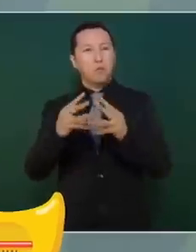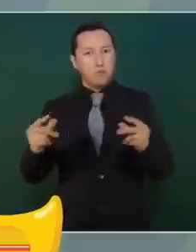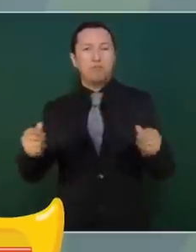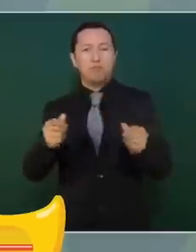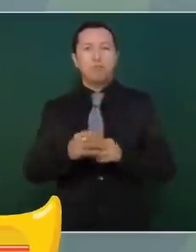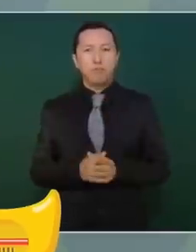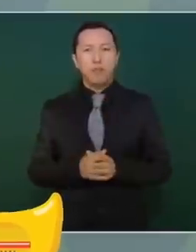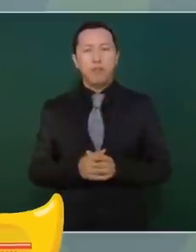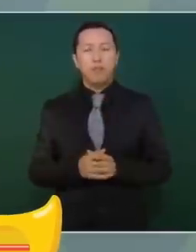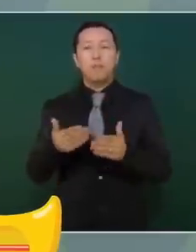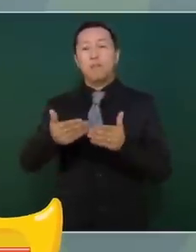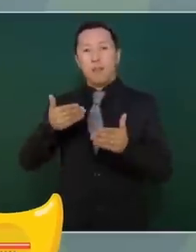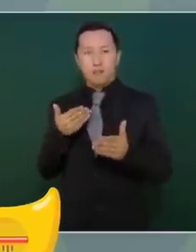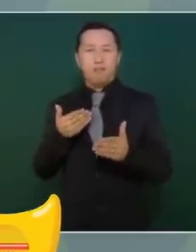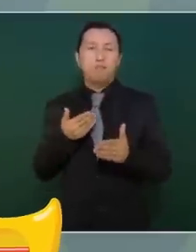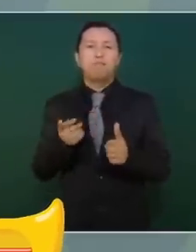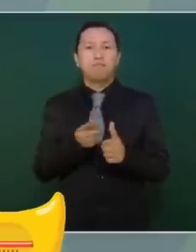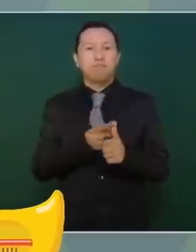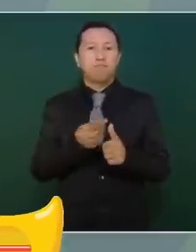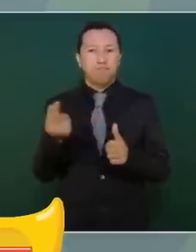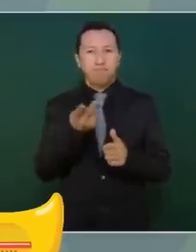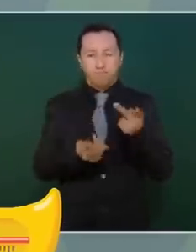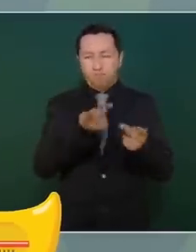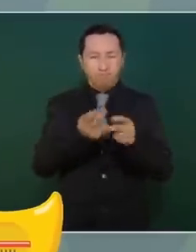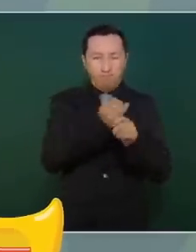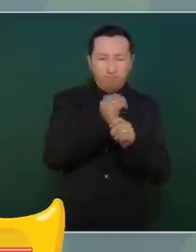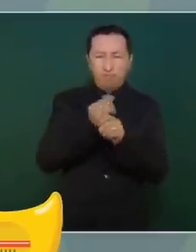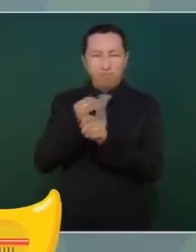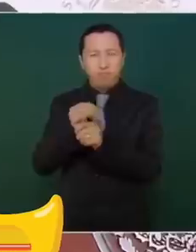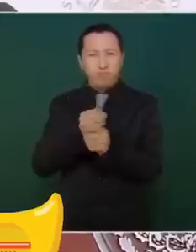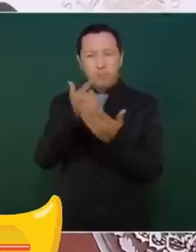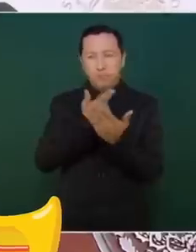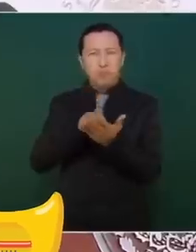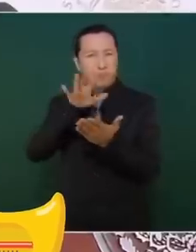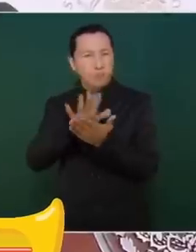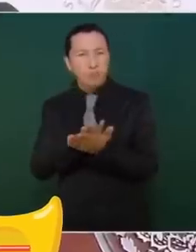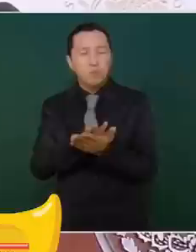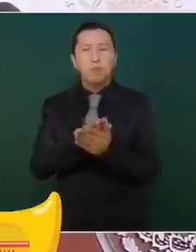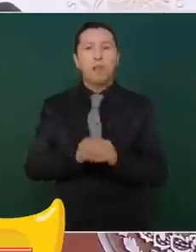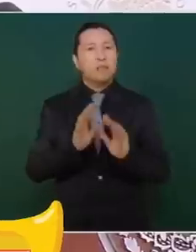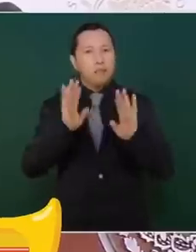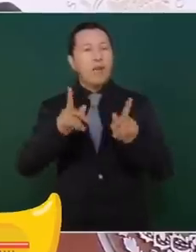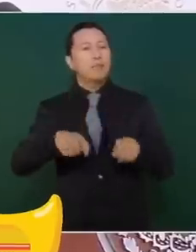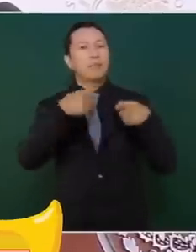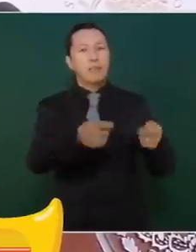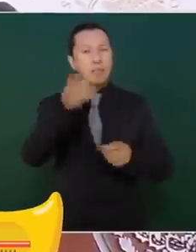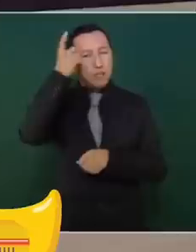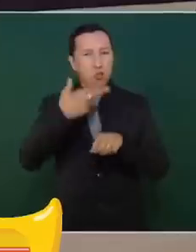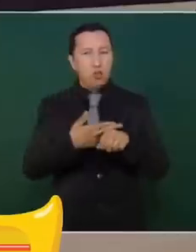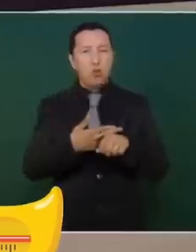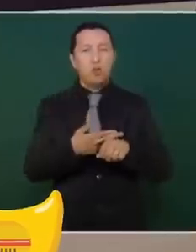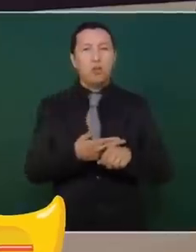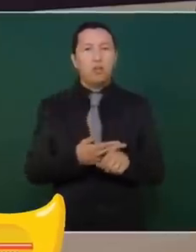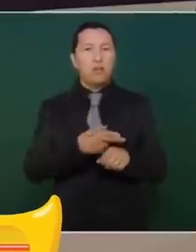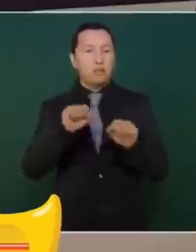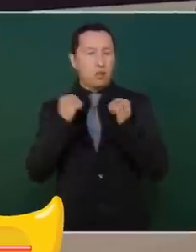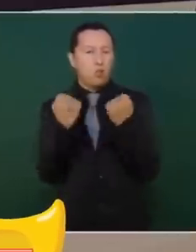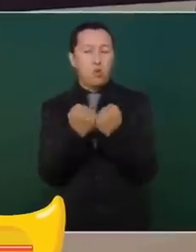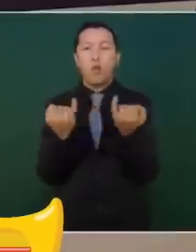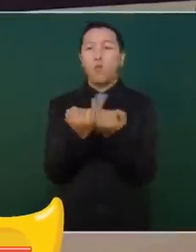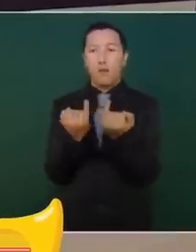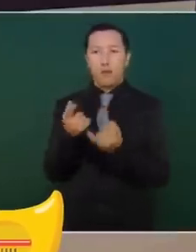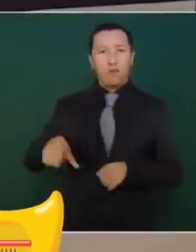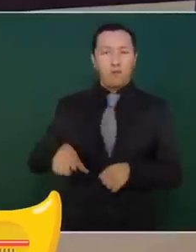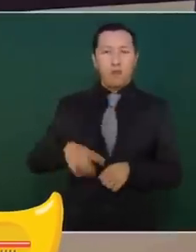un censo que ya se está haciendo. Esto está a cargo del director del Seguro Social, Zoe Robledo, y Mara ya está estableciendo